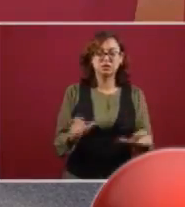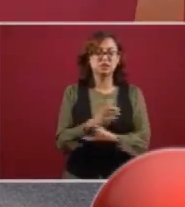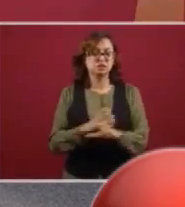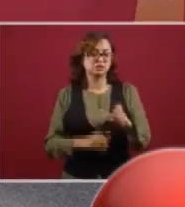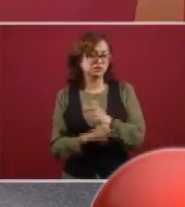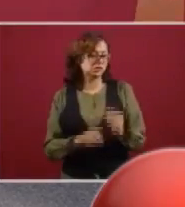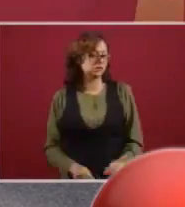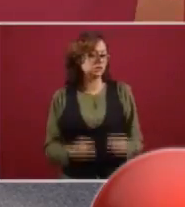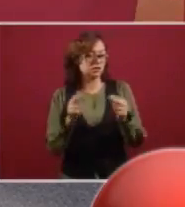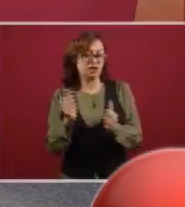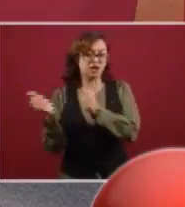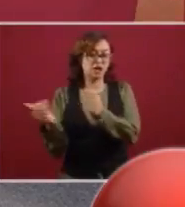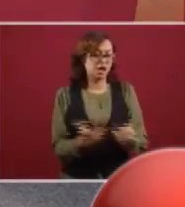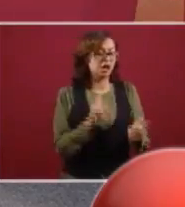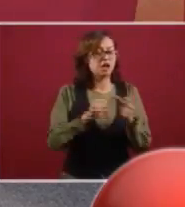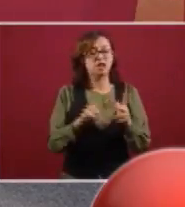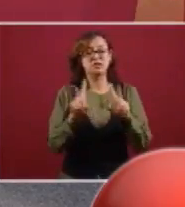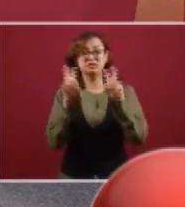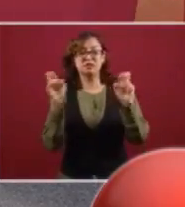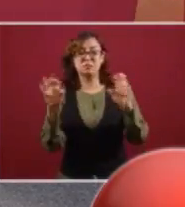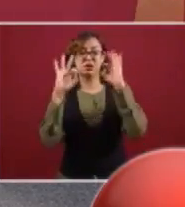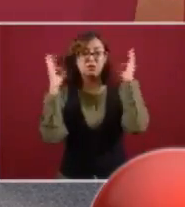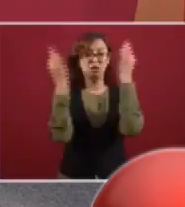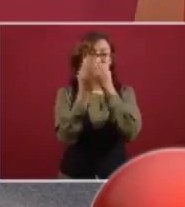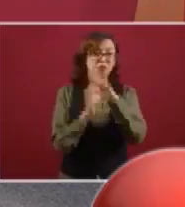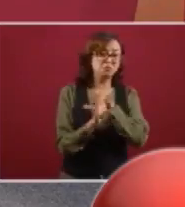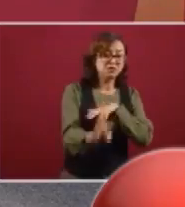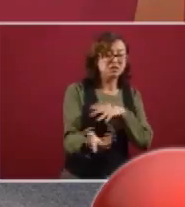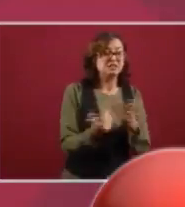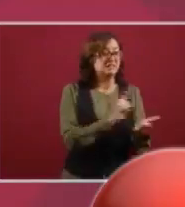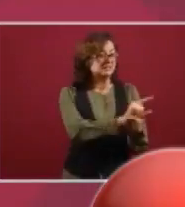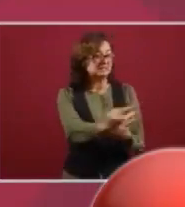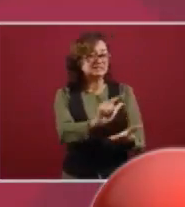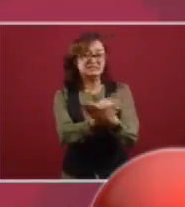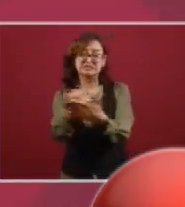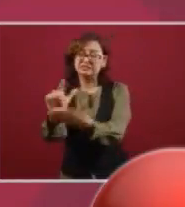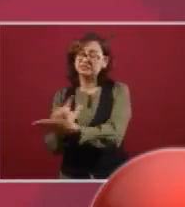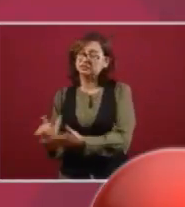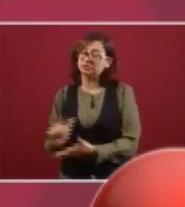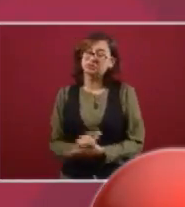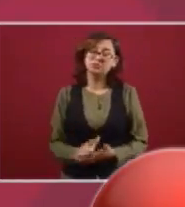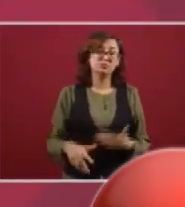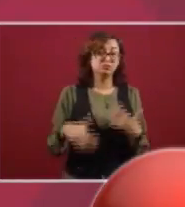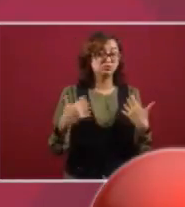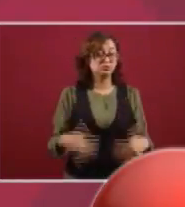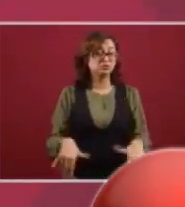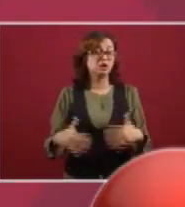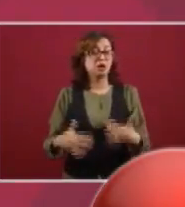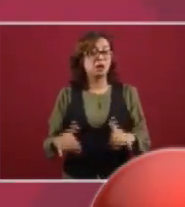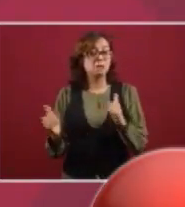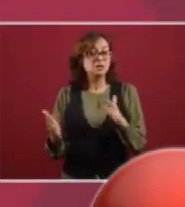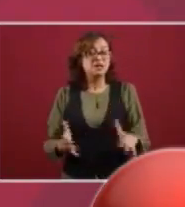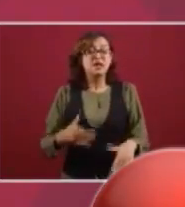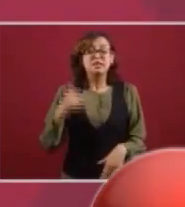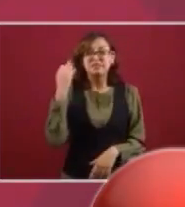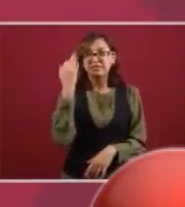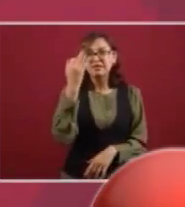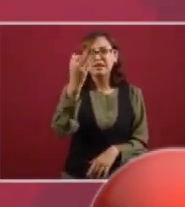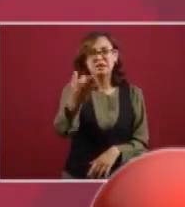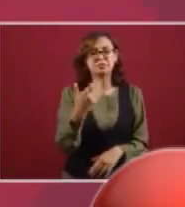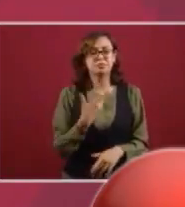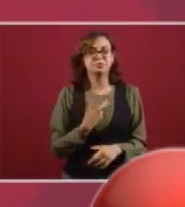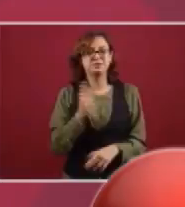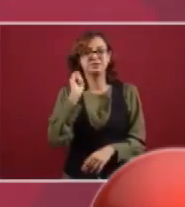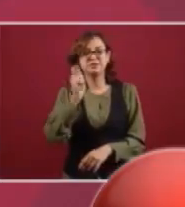todo lo de migración, pero es no tolerar corrupción y cero